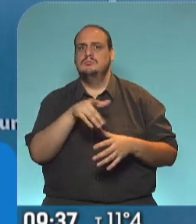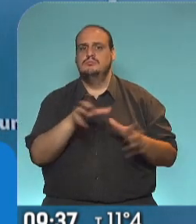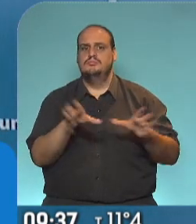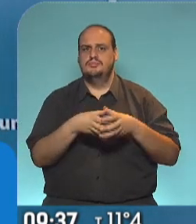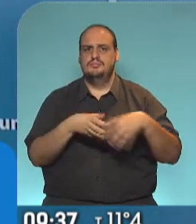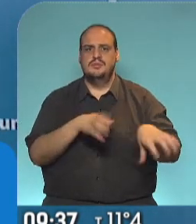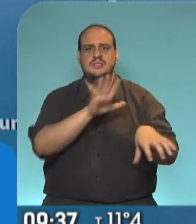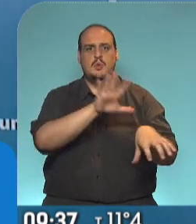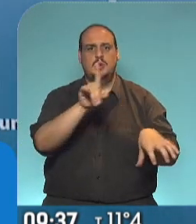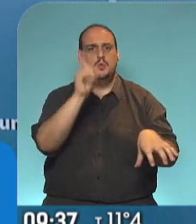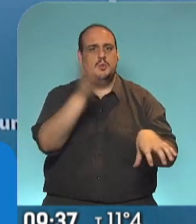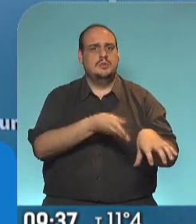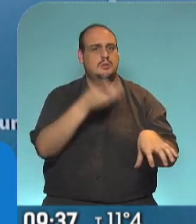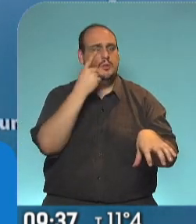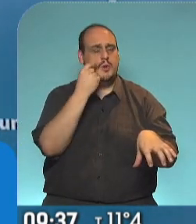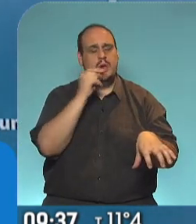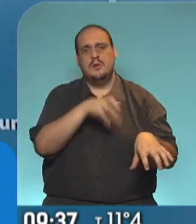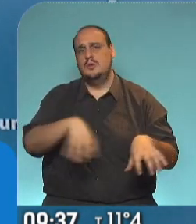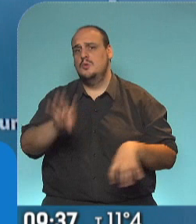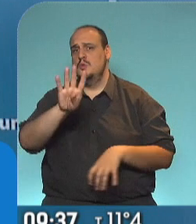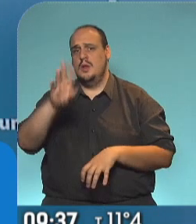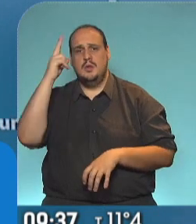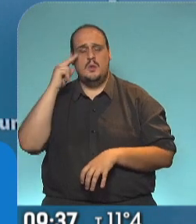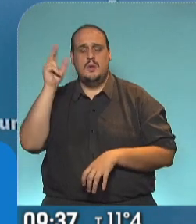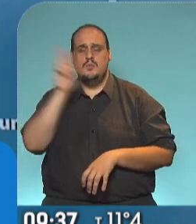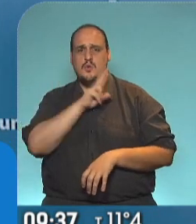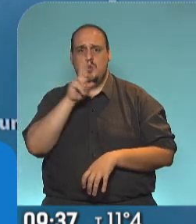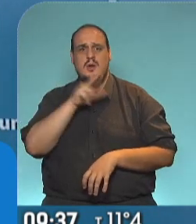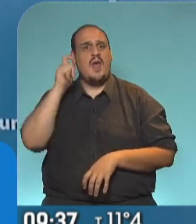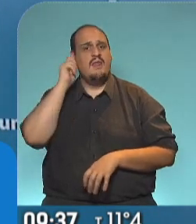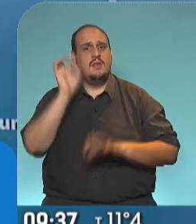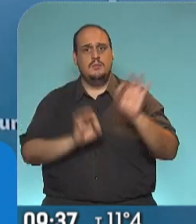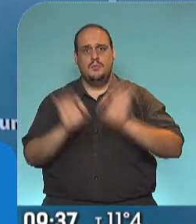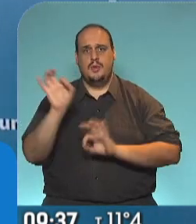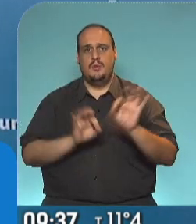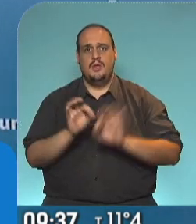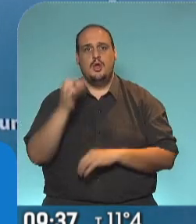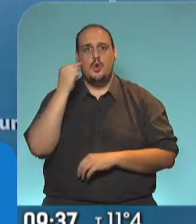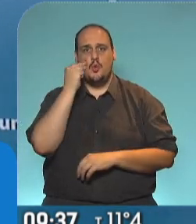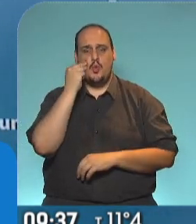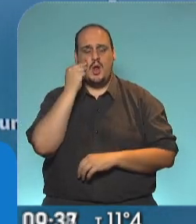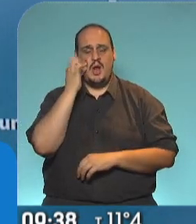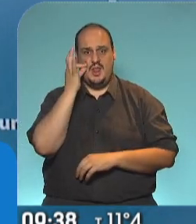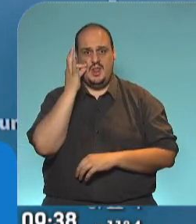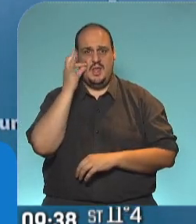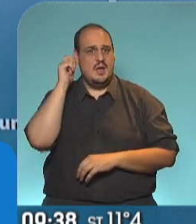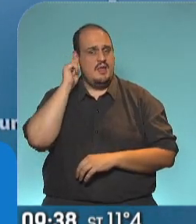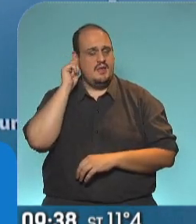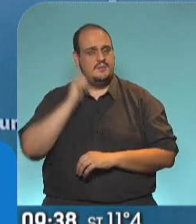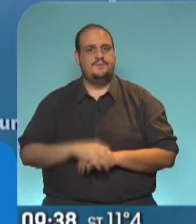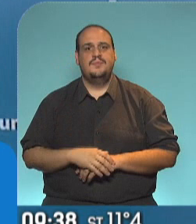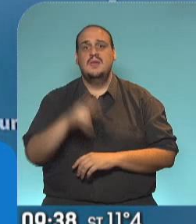por ciento a los varones 49 por ciento a las mujeres y la edad mediana actualmente es de 40 años son